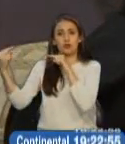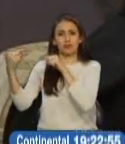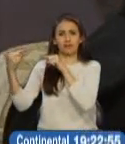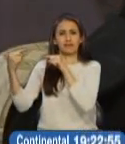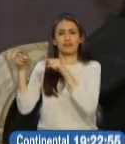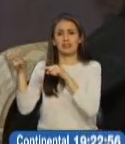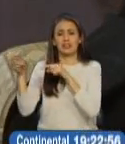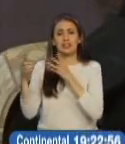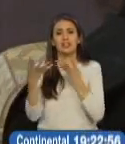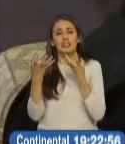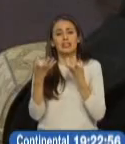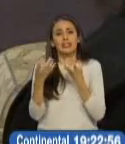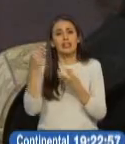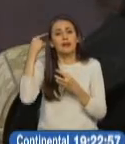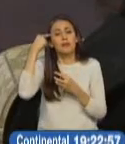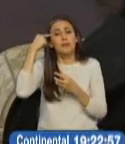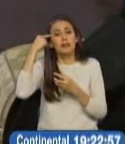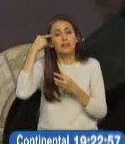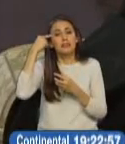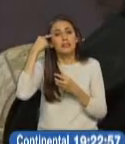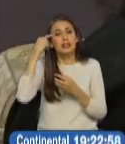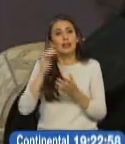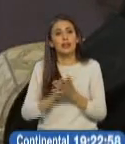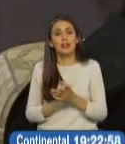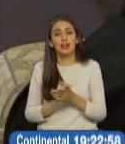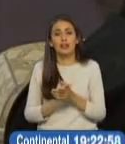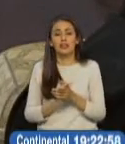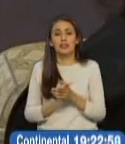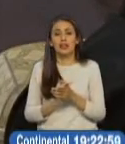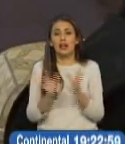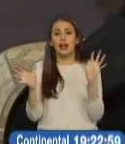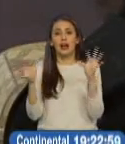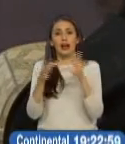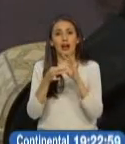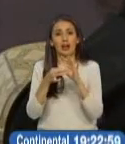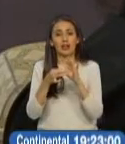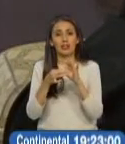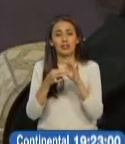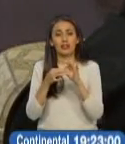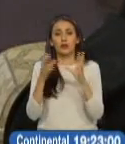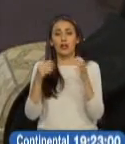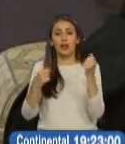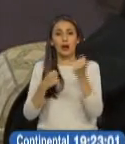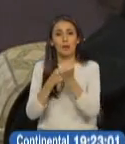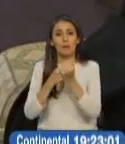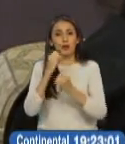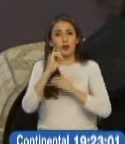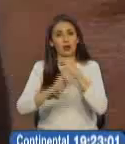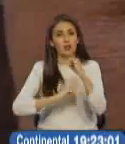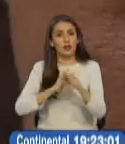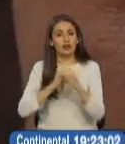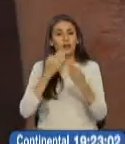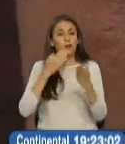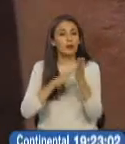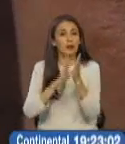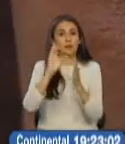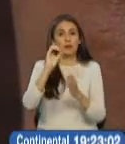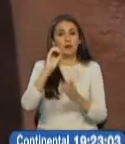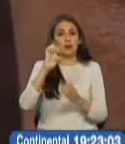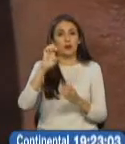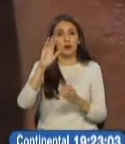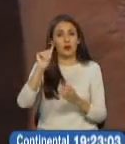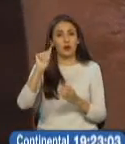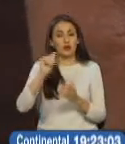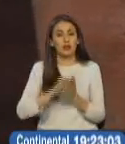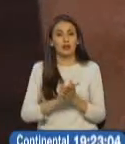revolución venezolana, articulado con mecanismos internacionales. Por ejemplo, la OEA. El vicepresidente